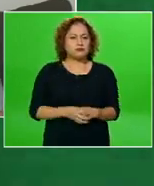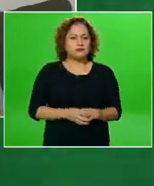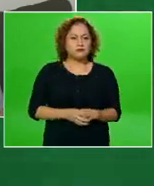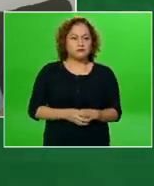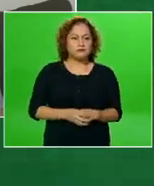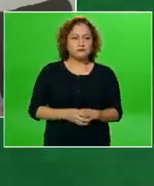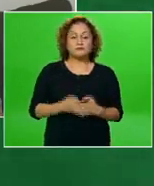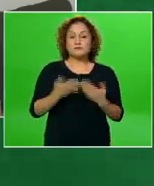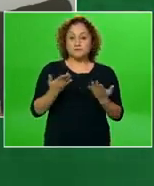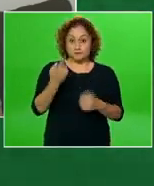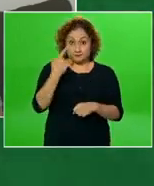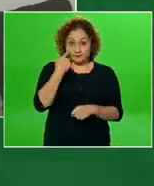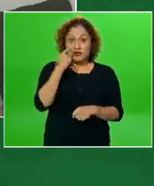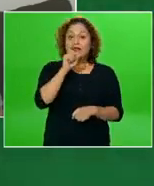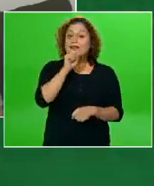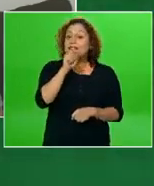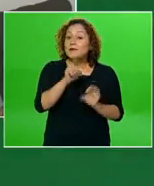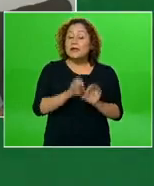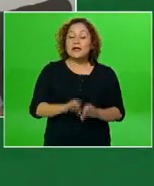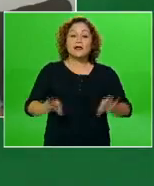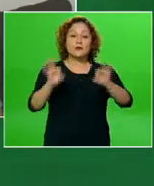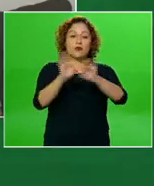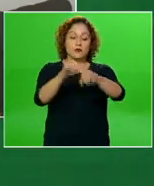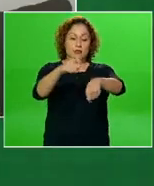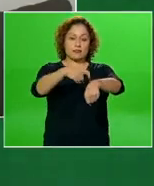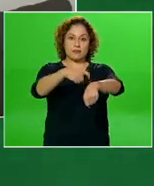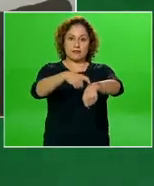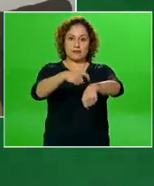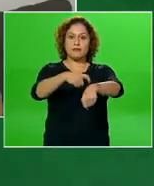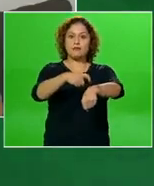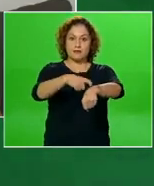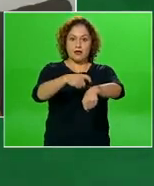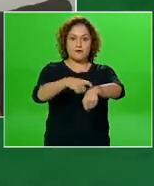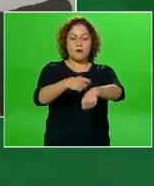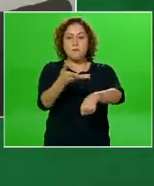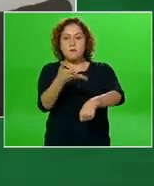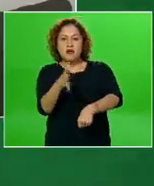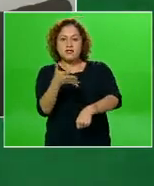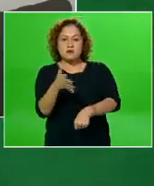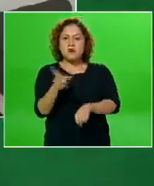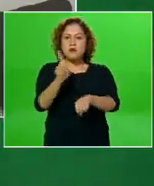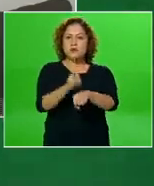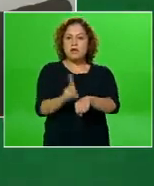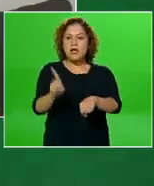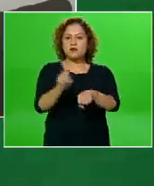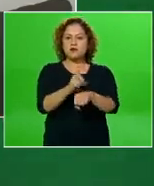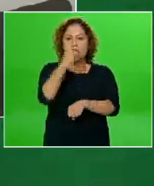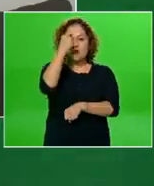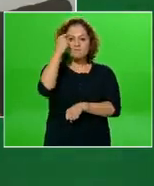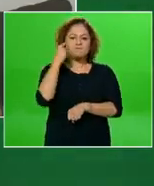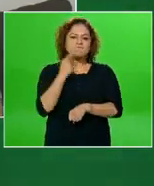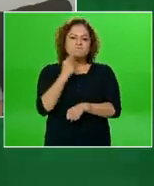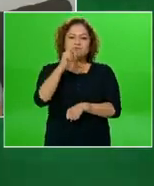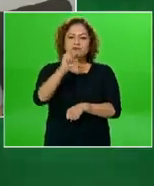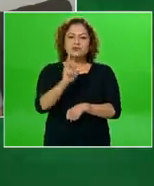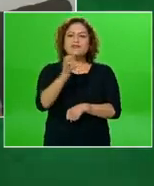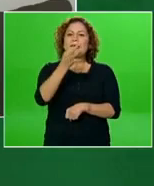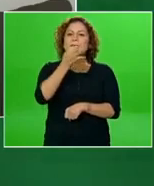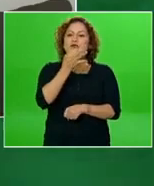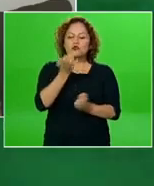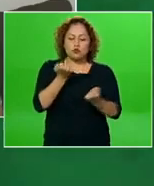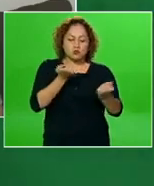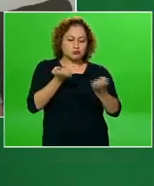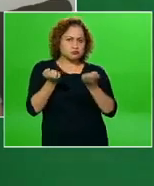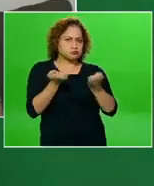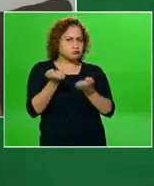dedicamos al movimiento debe validarse con menos 30 minutos diarios de actividad física y cuando